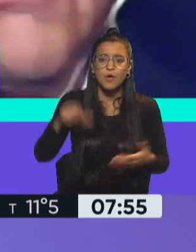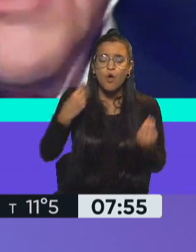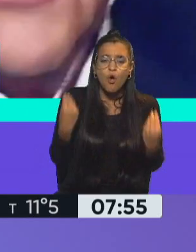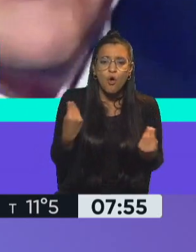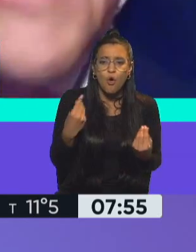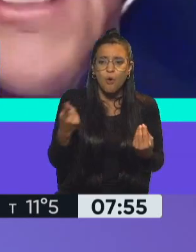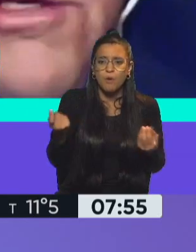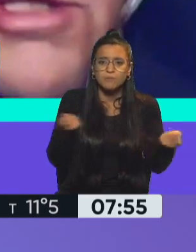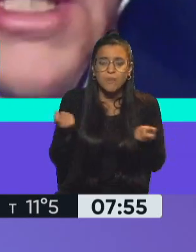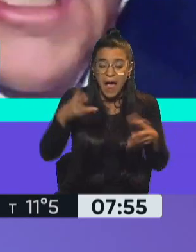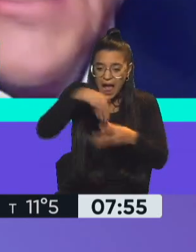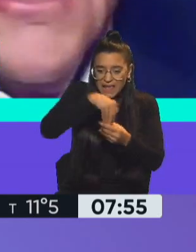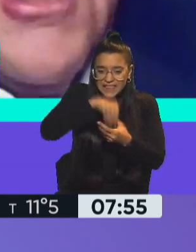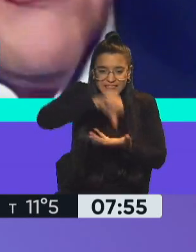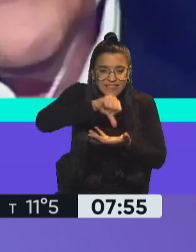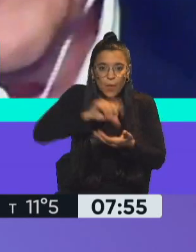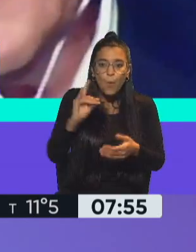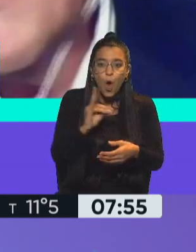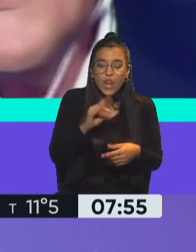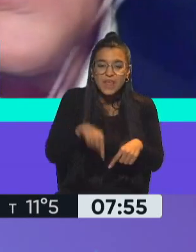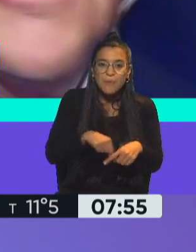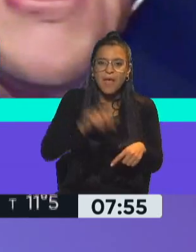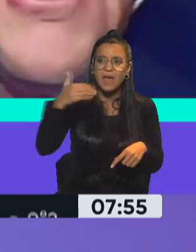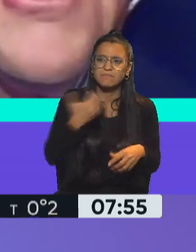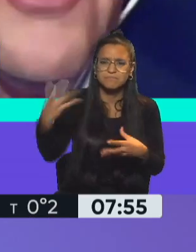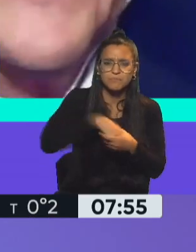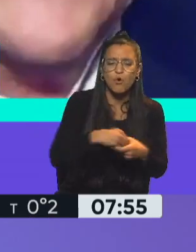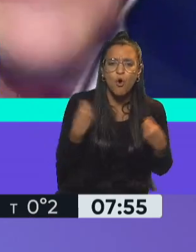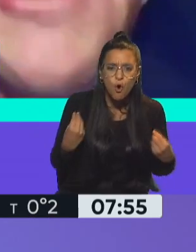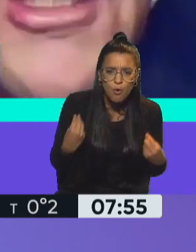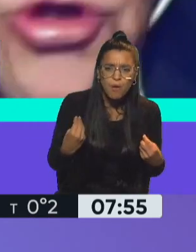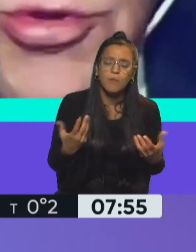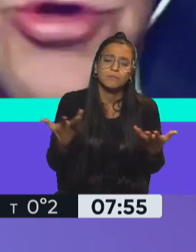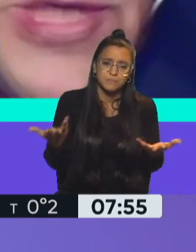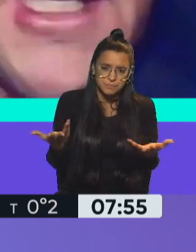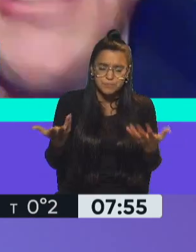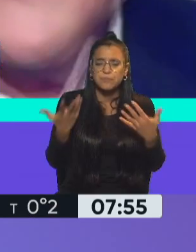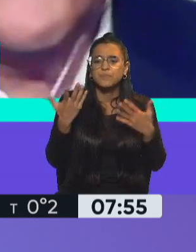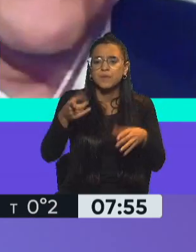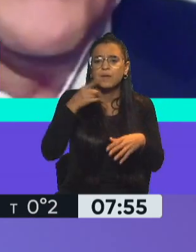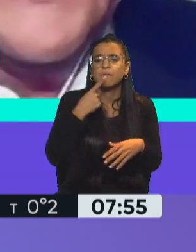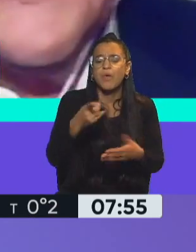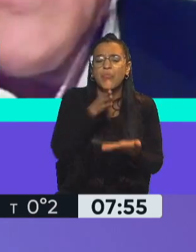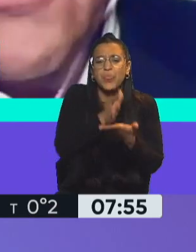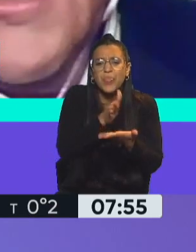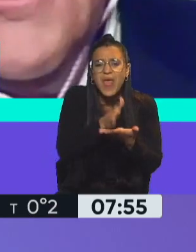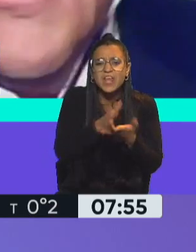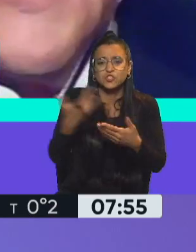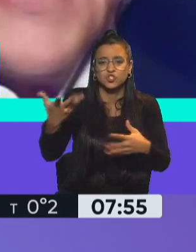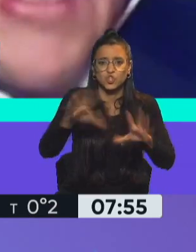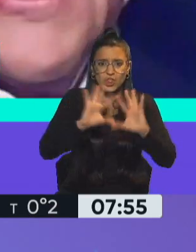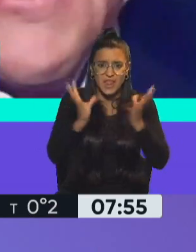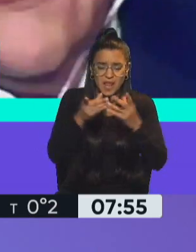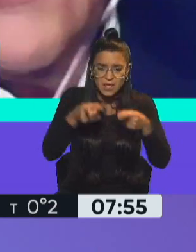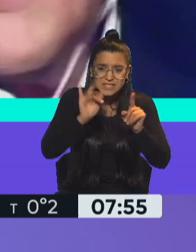intervino en un hecho interno que es obviamente objetable desde todo punto de vista en el derecho internacional. Se